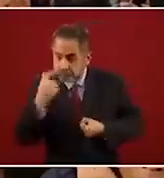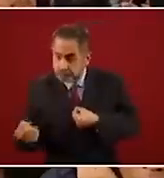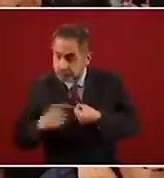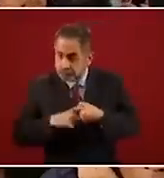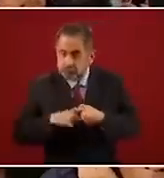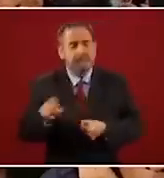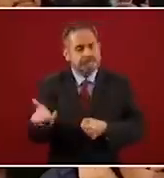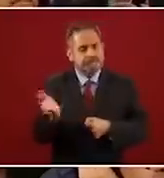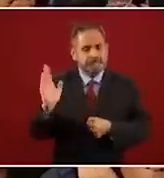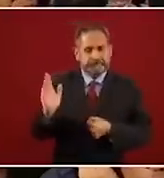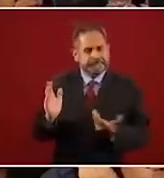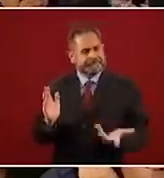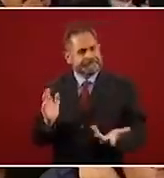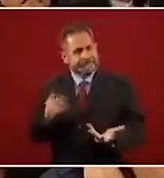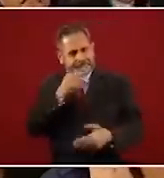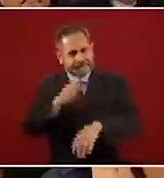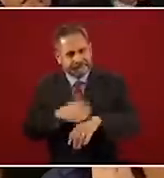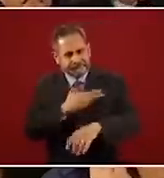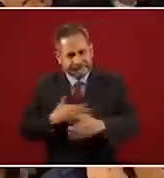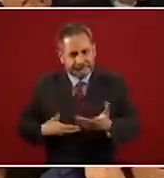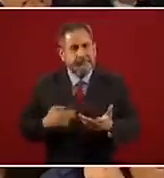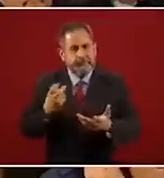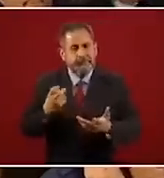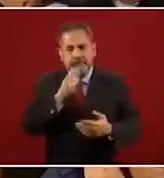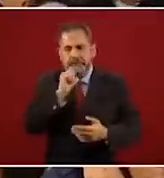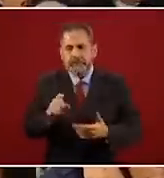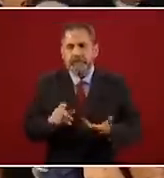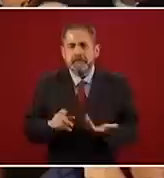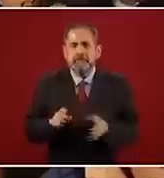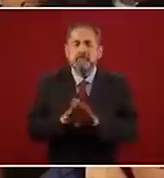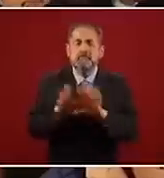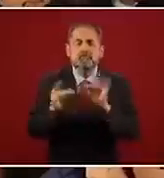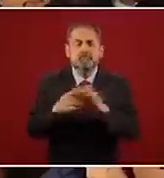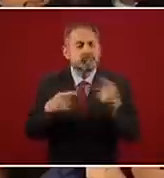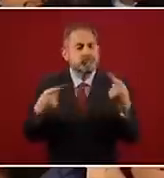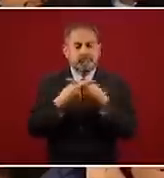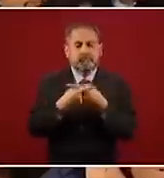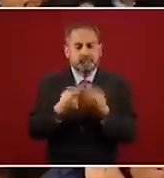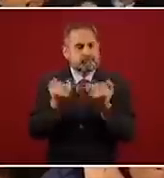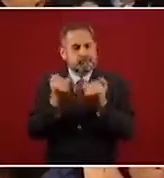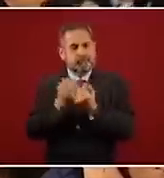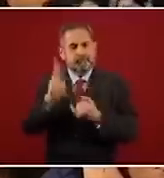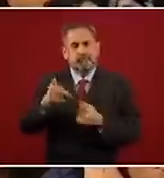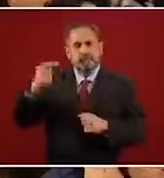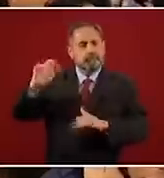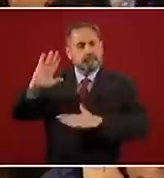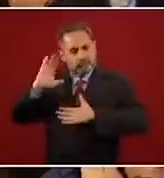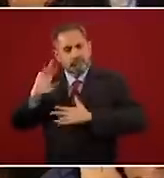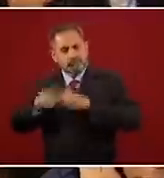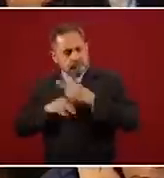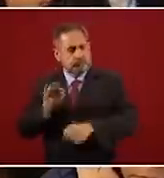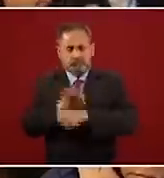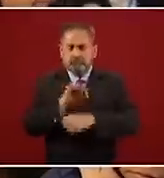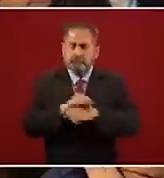son despedidos, señor presidente. Esto también, de alguna manera, contraviene lo que ustedes se comprometieron a